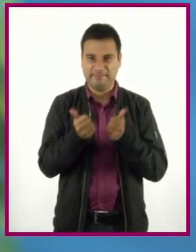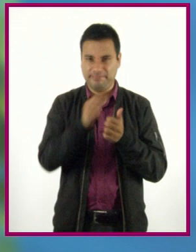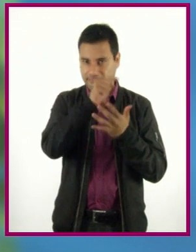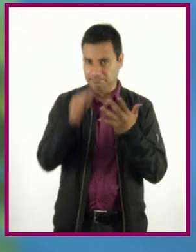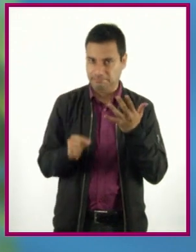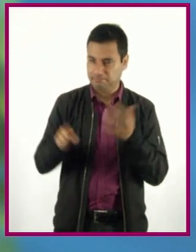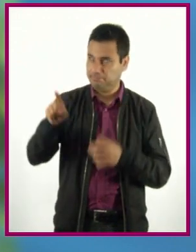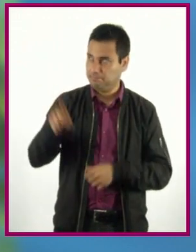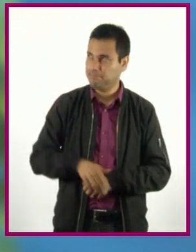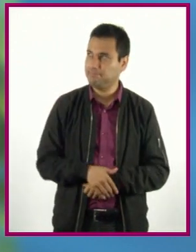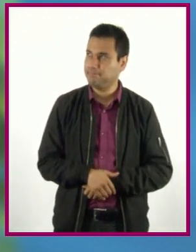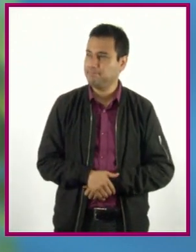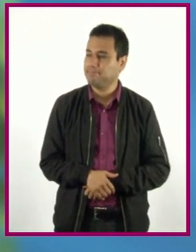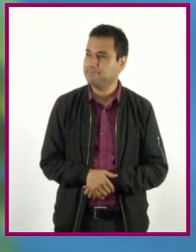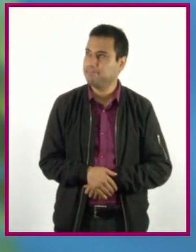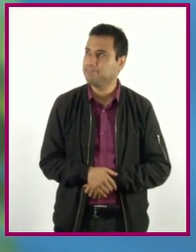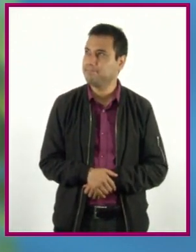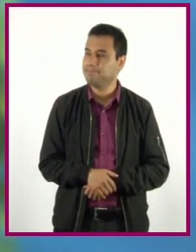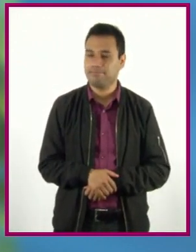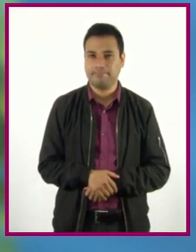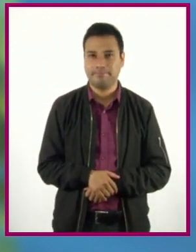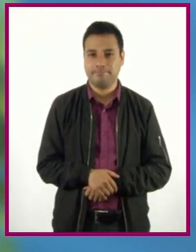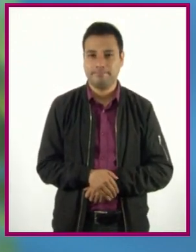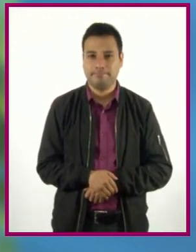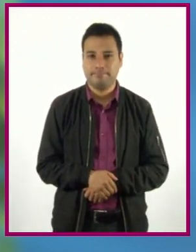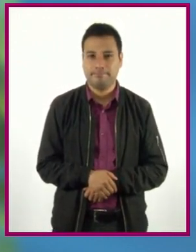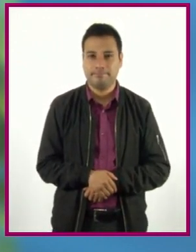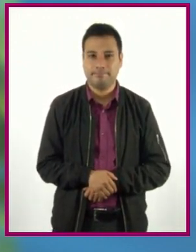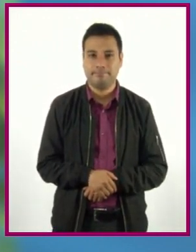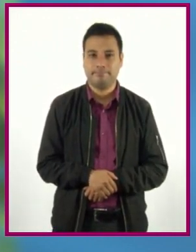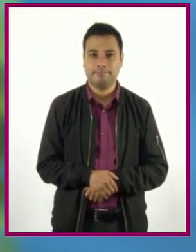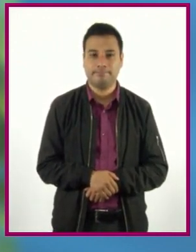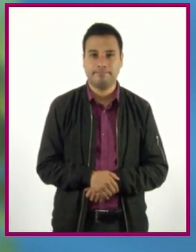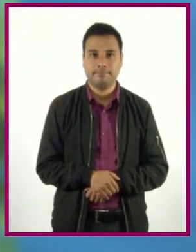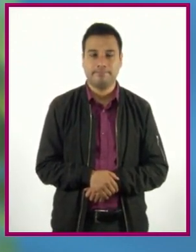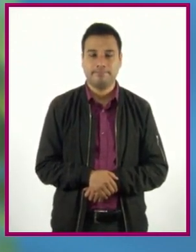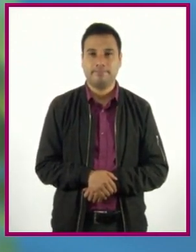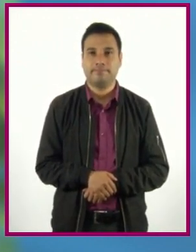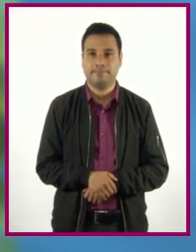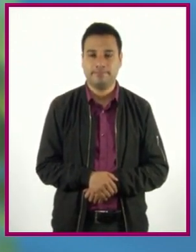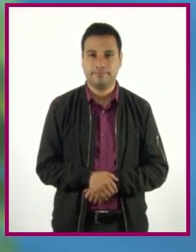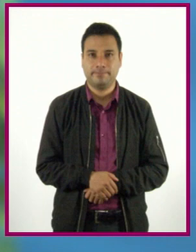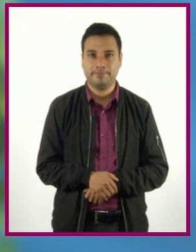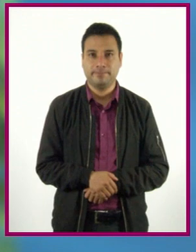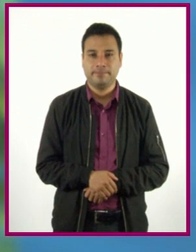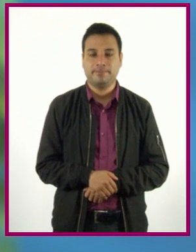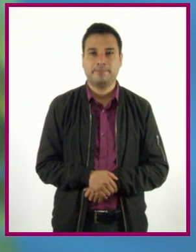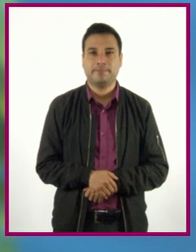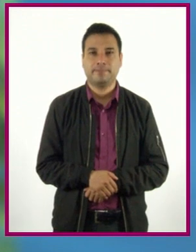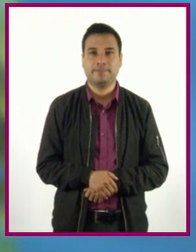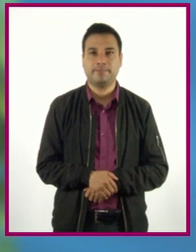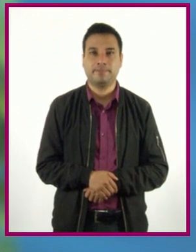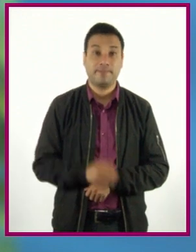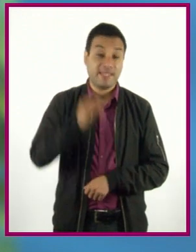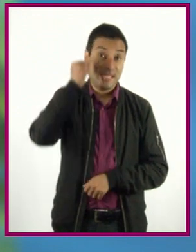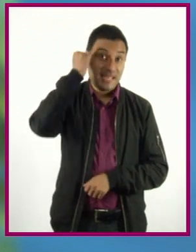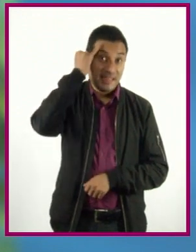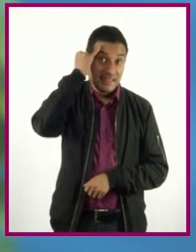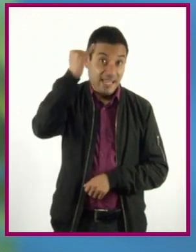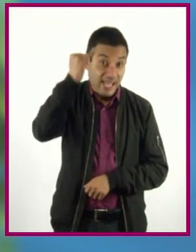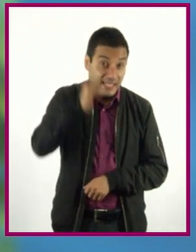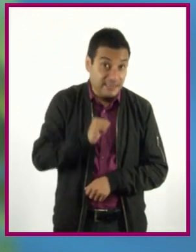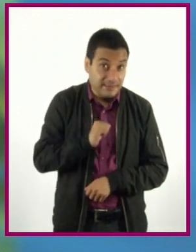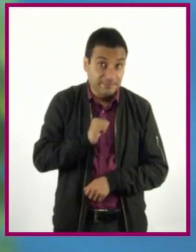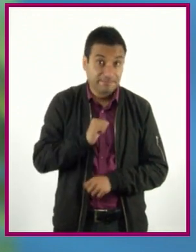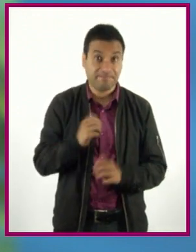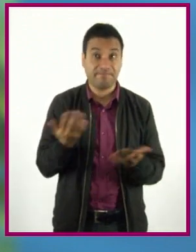u hojas blancas y de colores, pegamento, también su lápiz o bolígrafo y colores para registrar las ideas